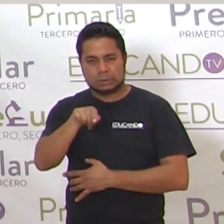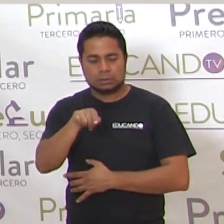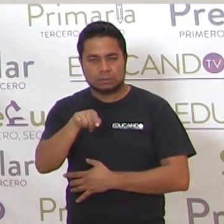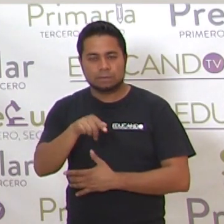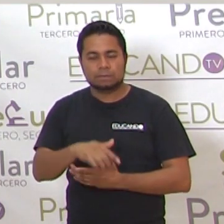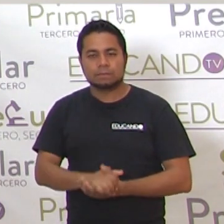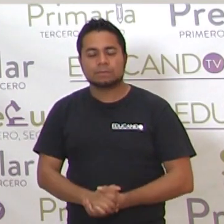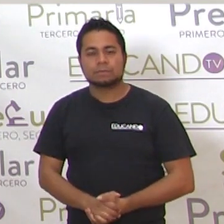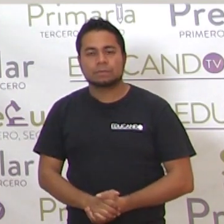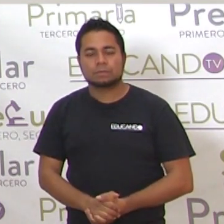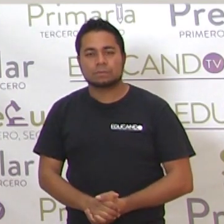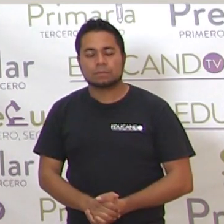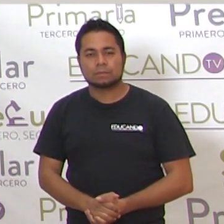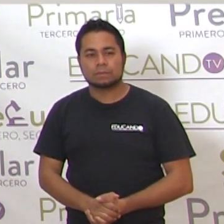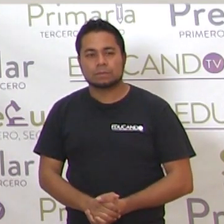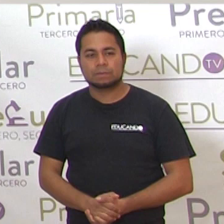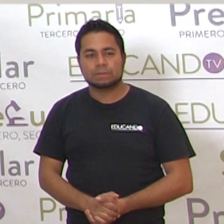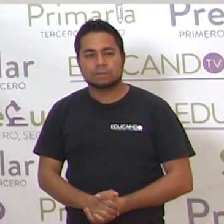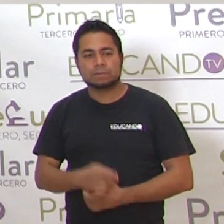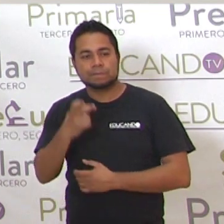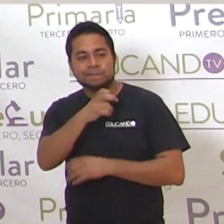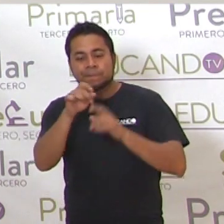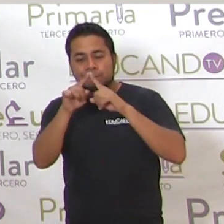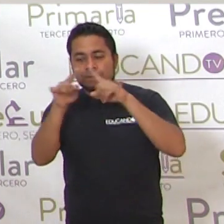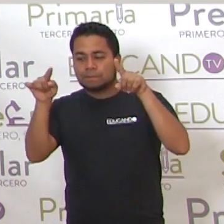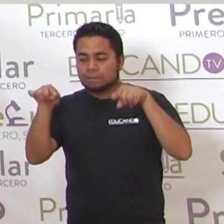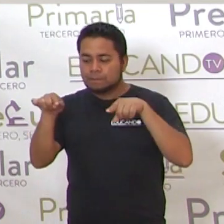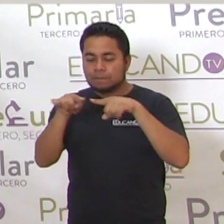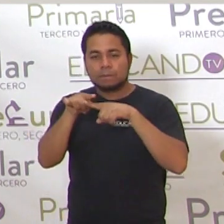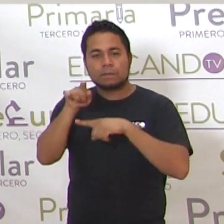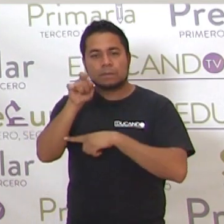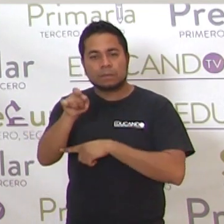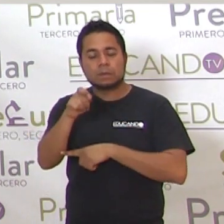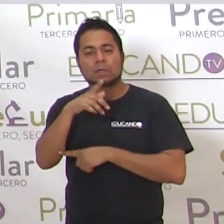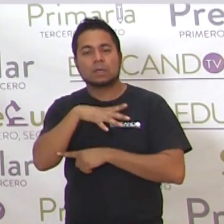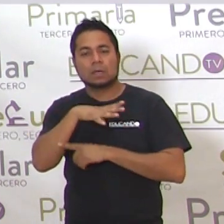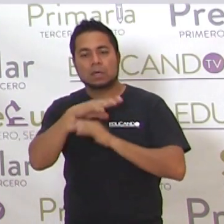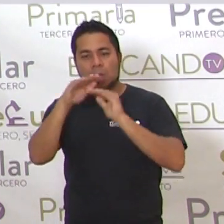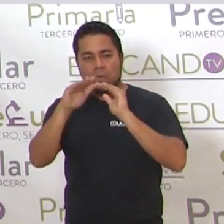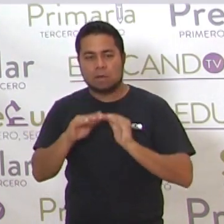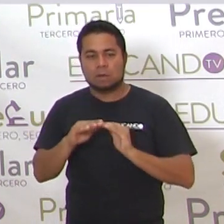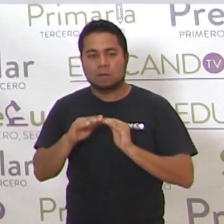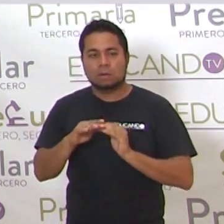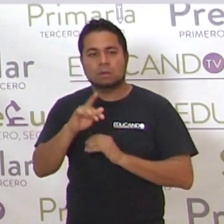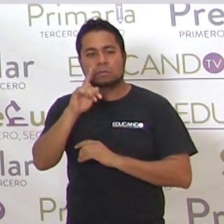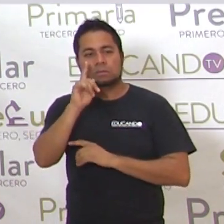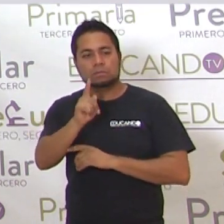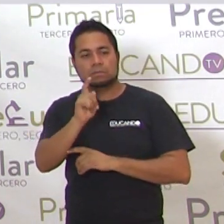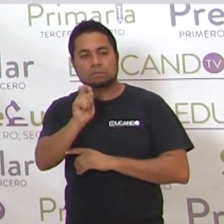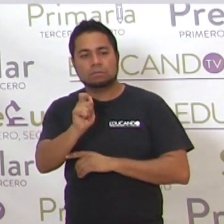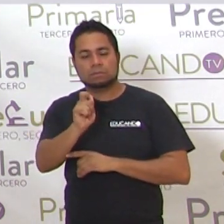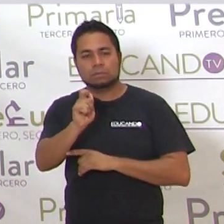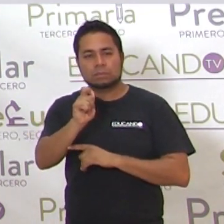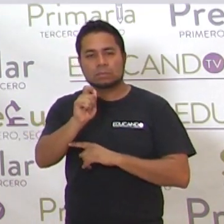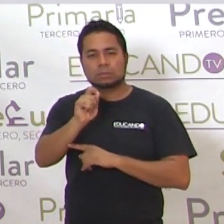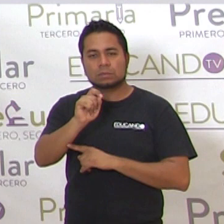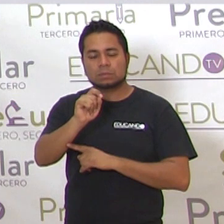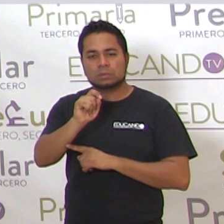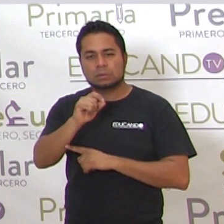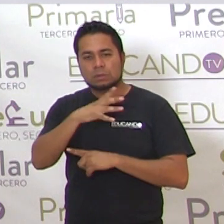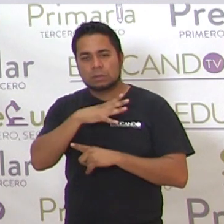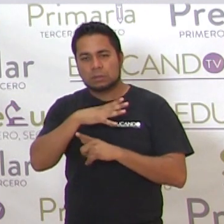sale este es el icono que tenemos aquí abajo que aparece junto a